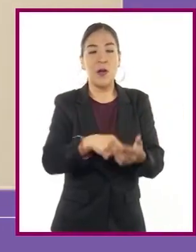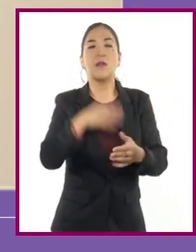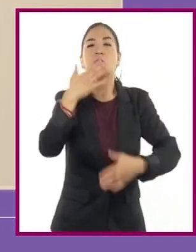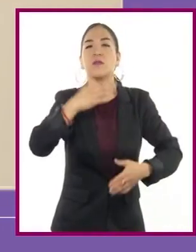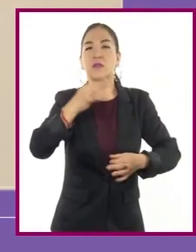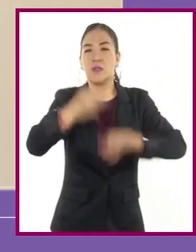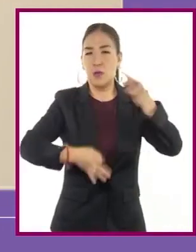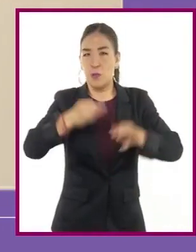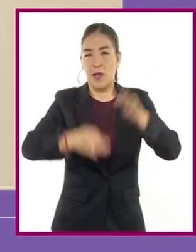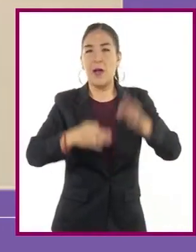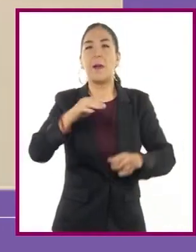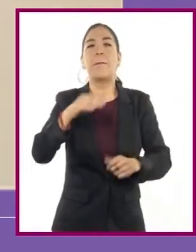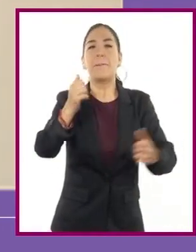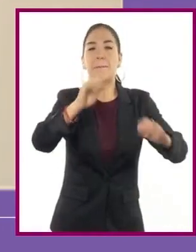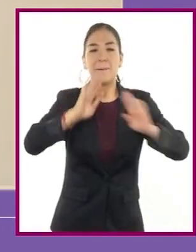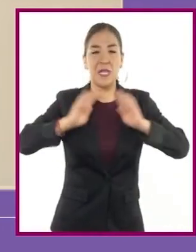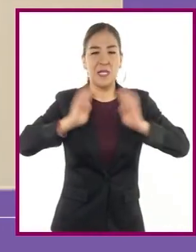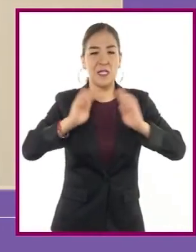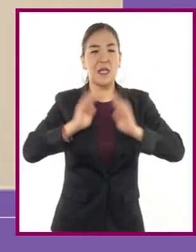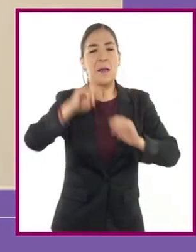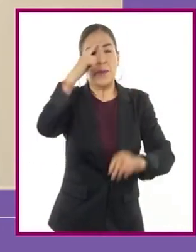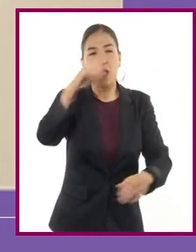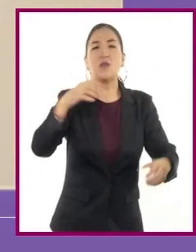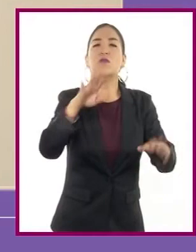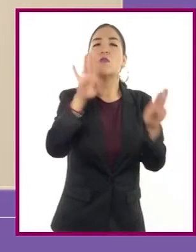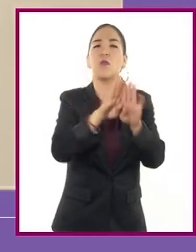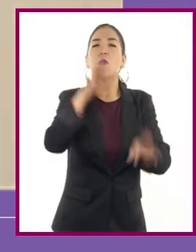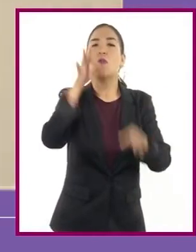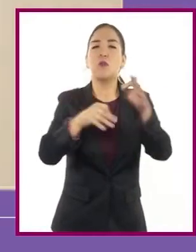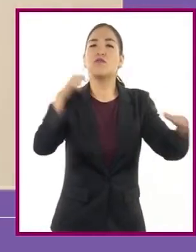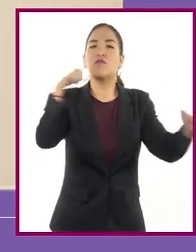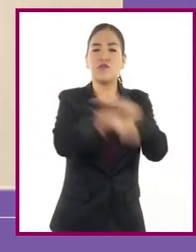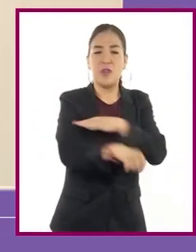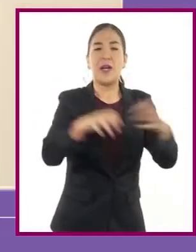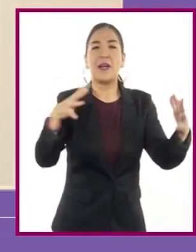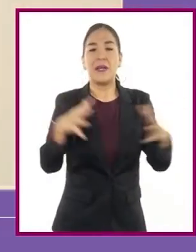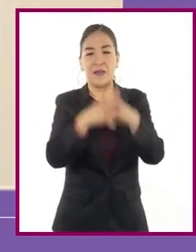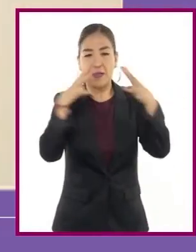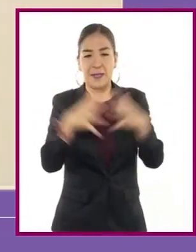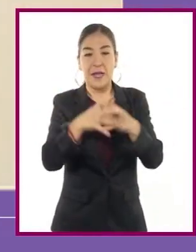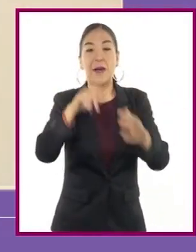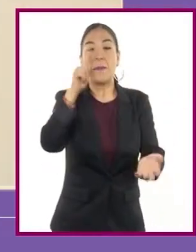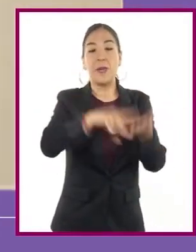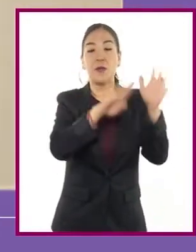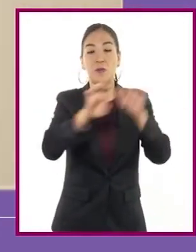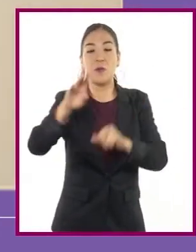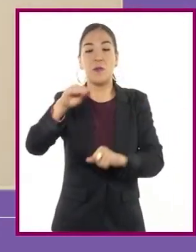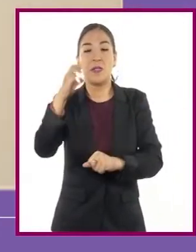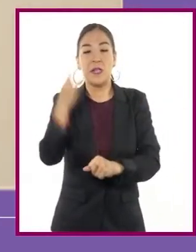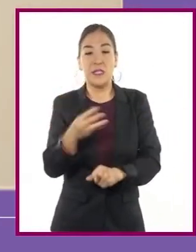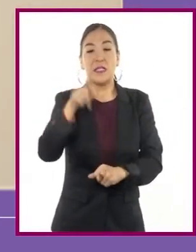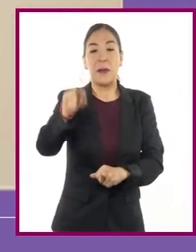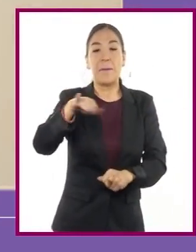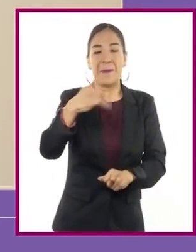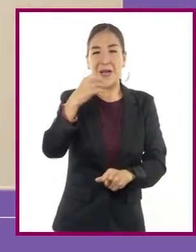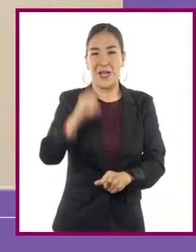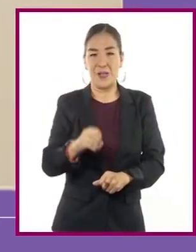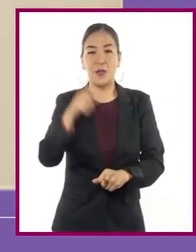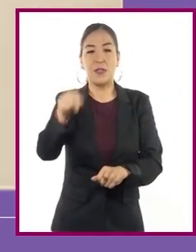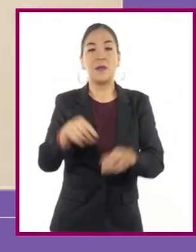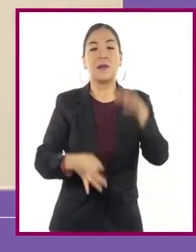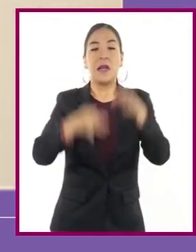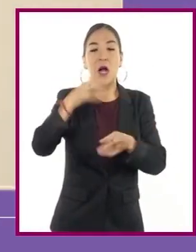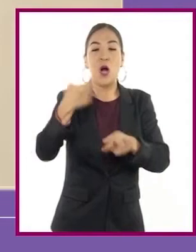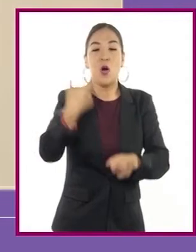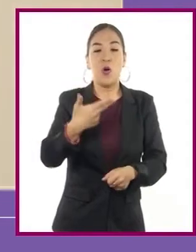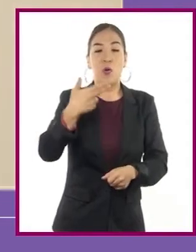Militar Internacional y su objetivo es enjuiciar y sancionar crímenes de guerra. En 1993, nuevo penal internacional en mayo, en Haya,